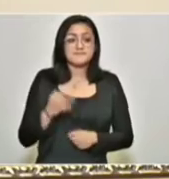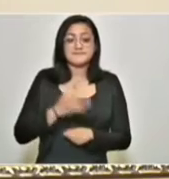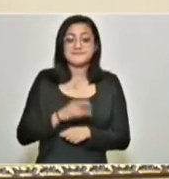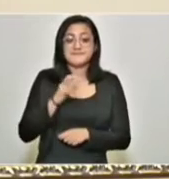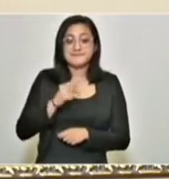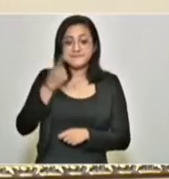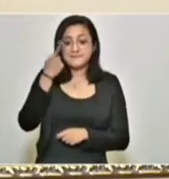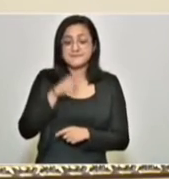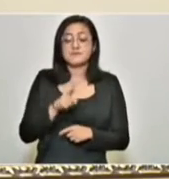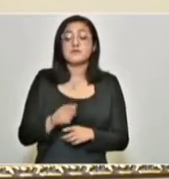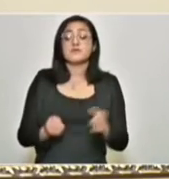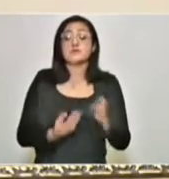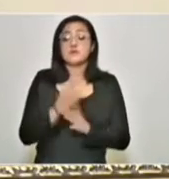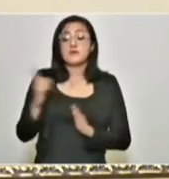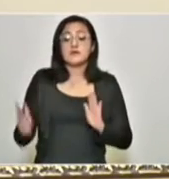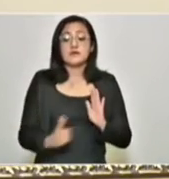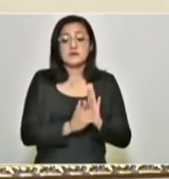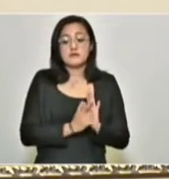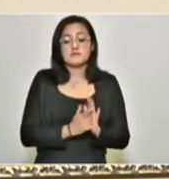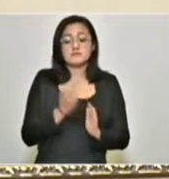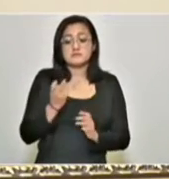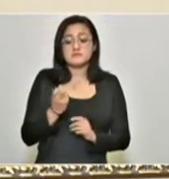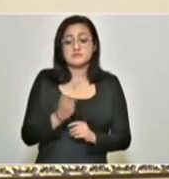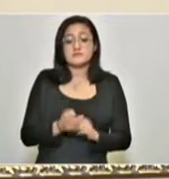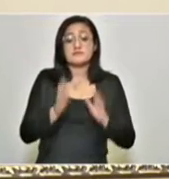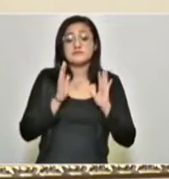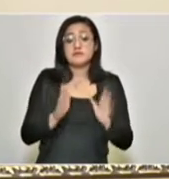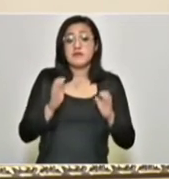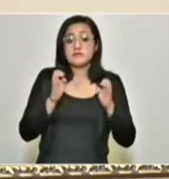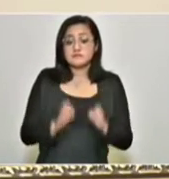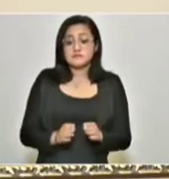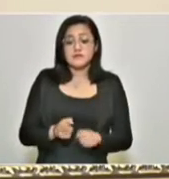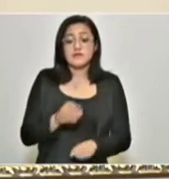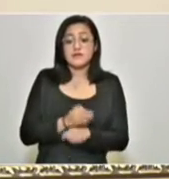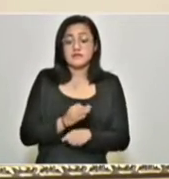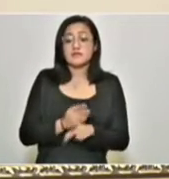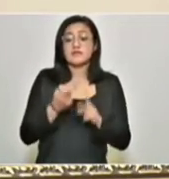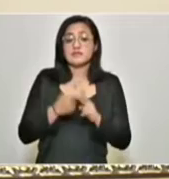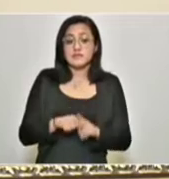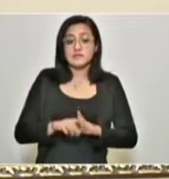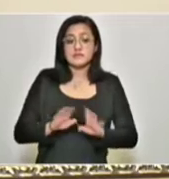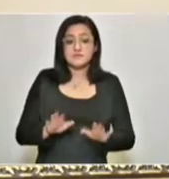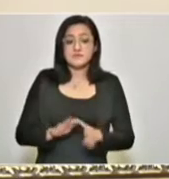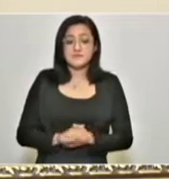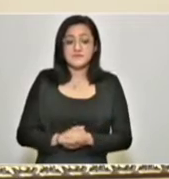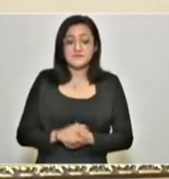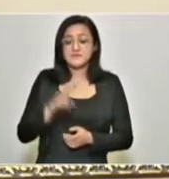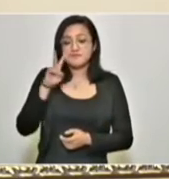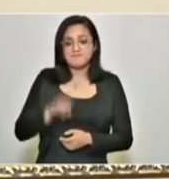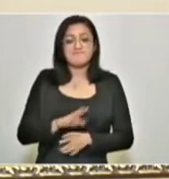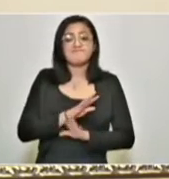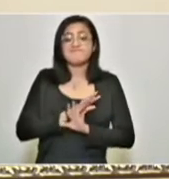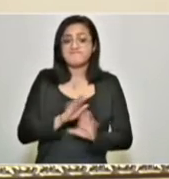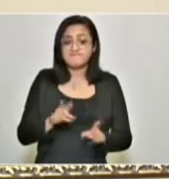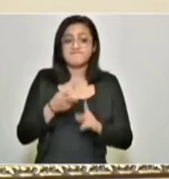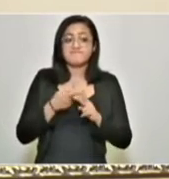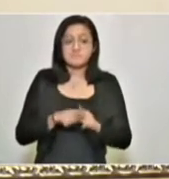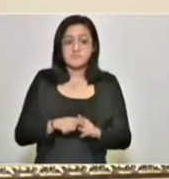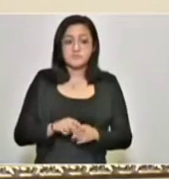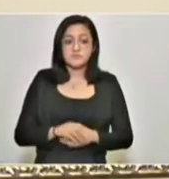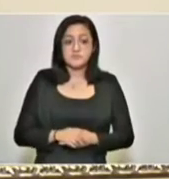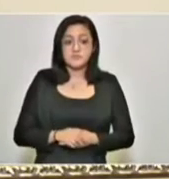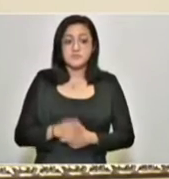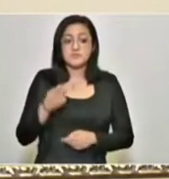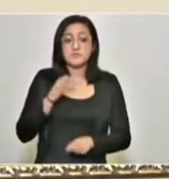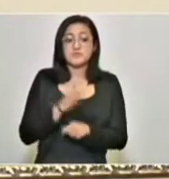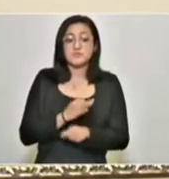a partir de la nueva ley, ya están en marcha. De verdad que ya están en marcha, pero